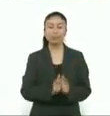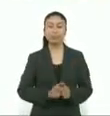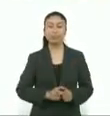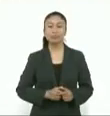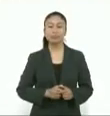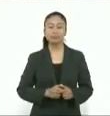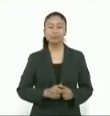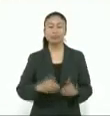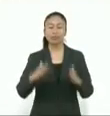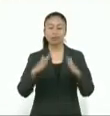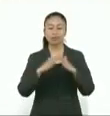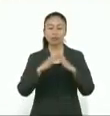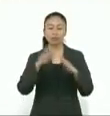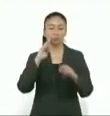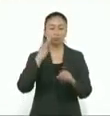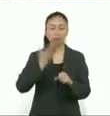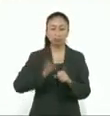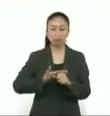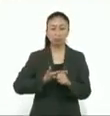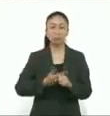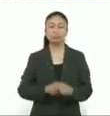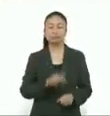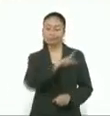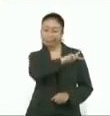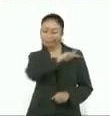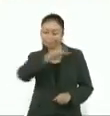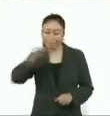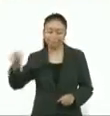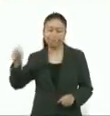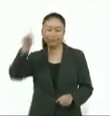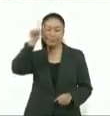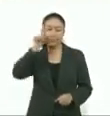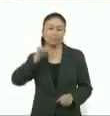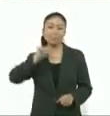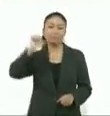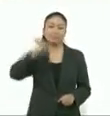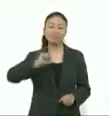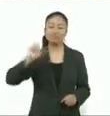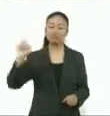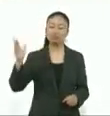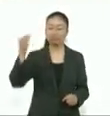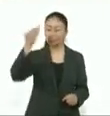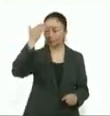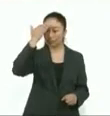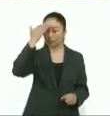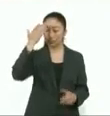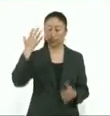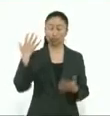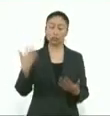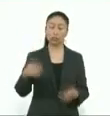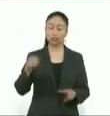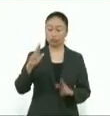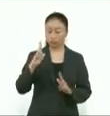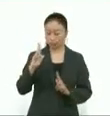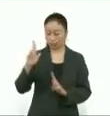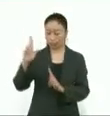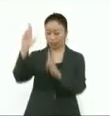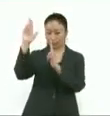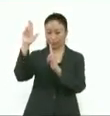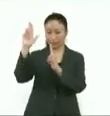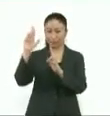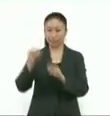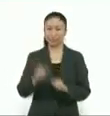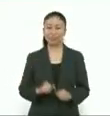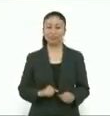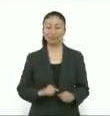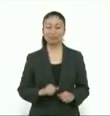familia, a todas las mujeres, hoy nuestro reconocimiento. Somos